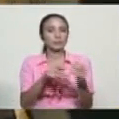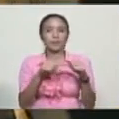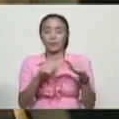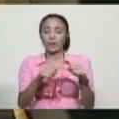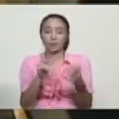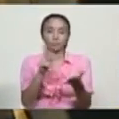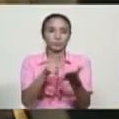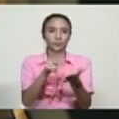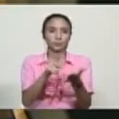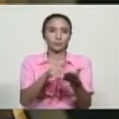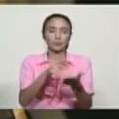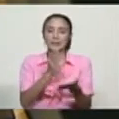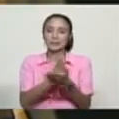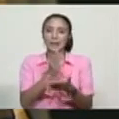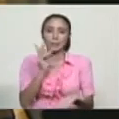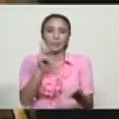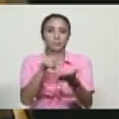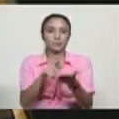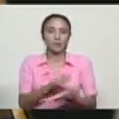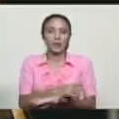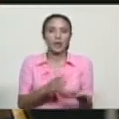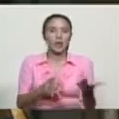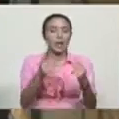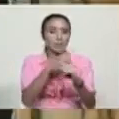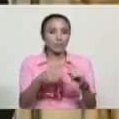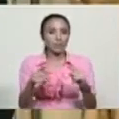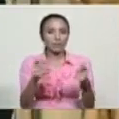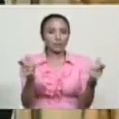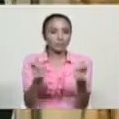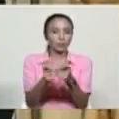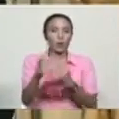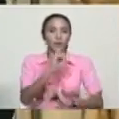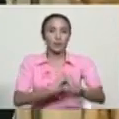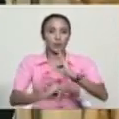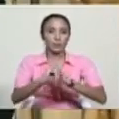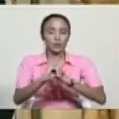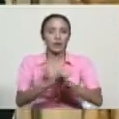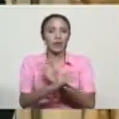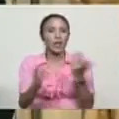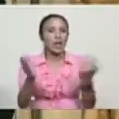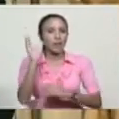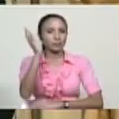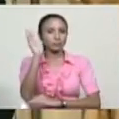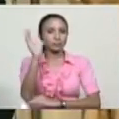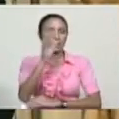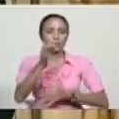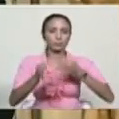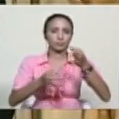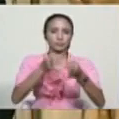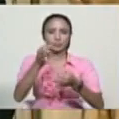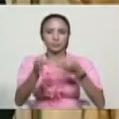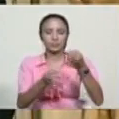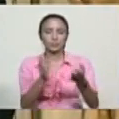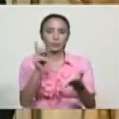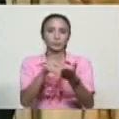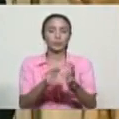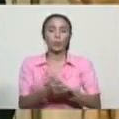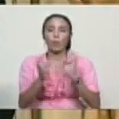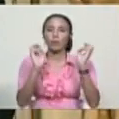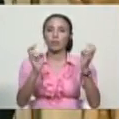perseverante en el coloquio internacional, en la jornada internacional sobre